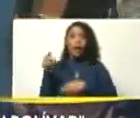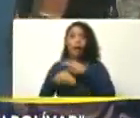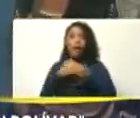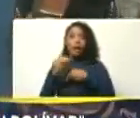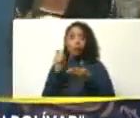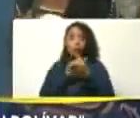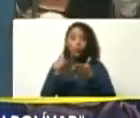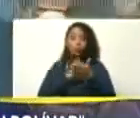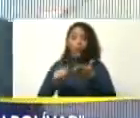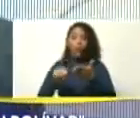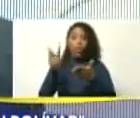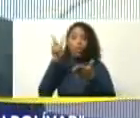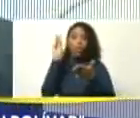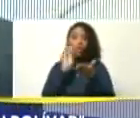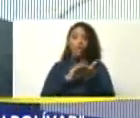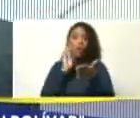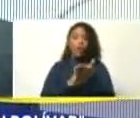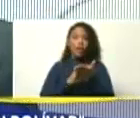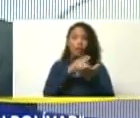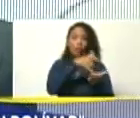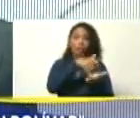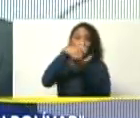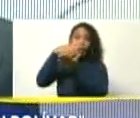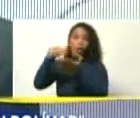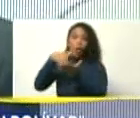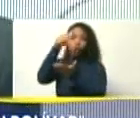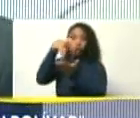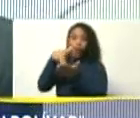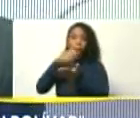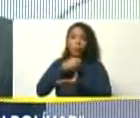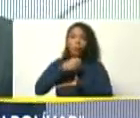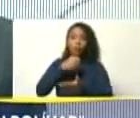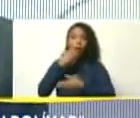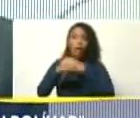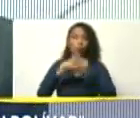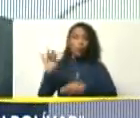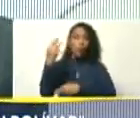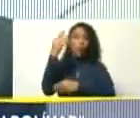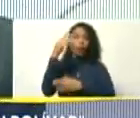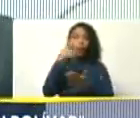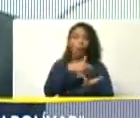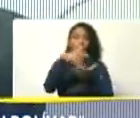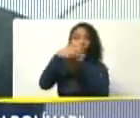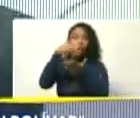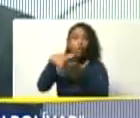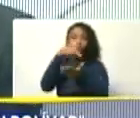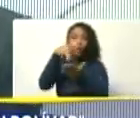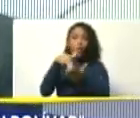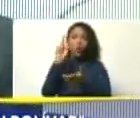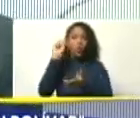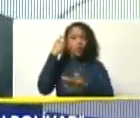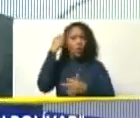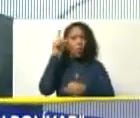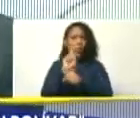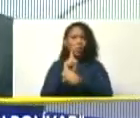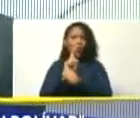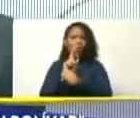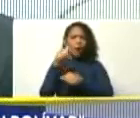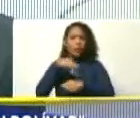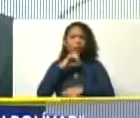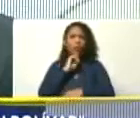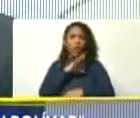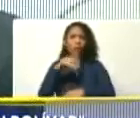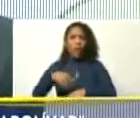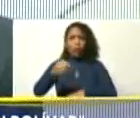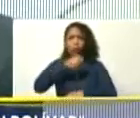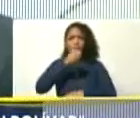esto había sido ya dos veces Premio Nacional de Periodismo, creo que alcanzó el cuarto Premio Nacional de Periodismo, no sé si es el único caso en la historia del